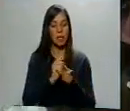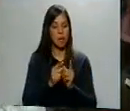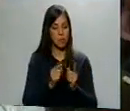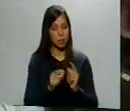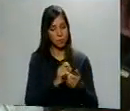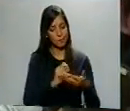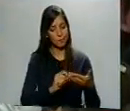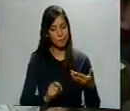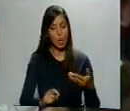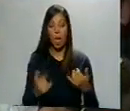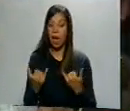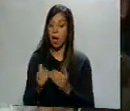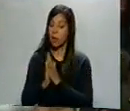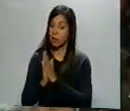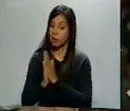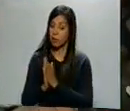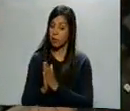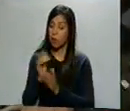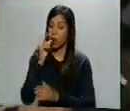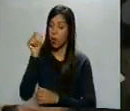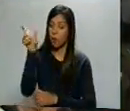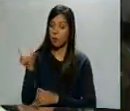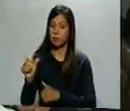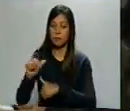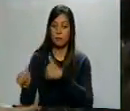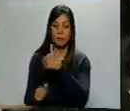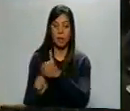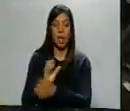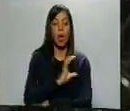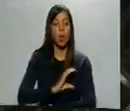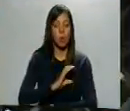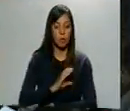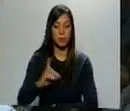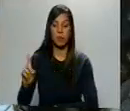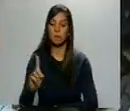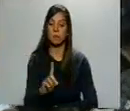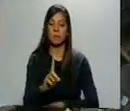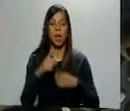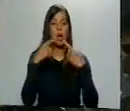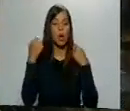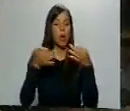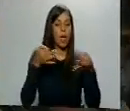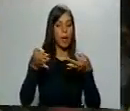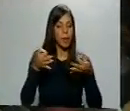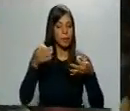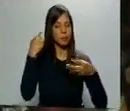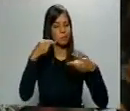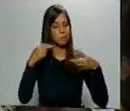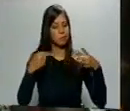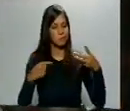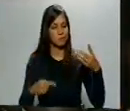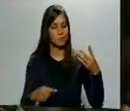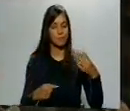constituyente Orlando Camacho, vicepresidente de la mencionada comisión, que dé una presentación de la misma.